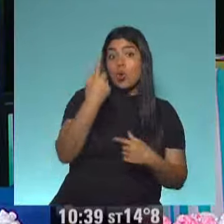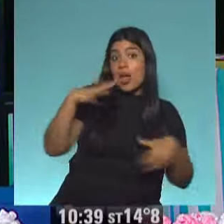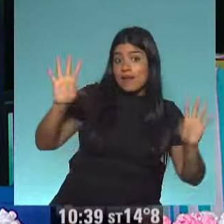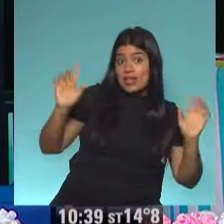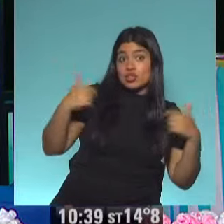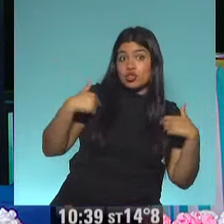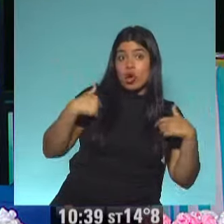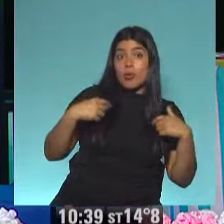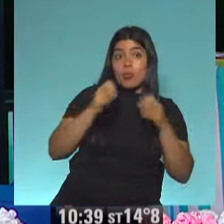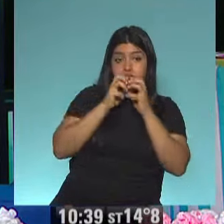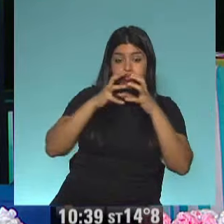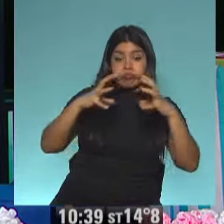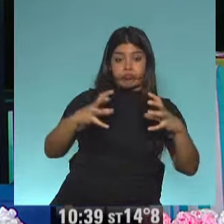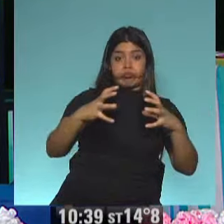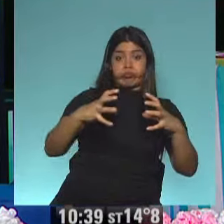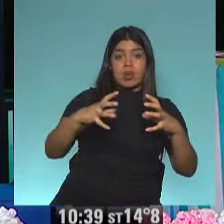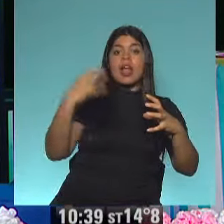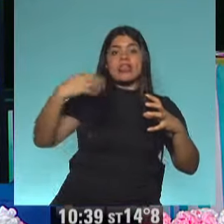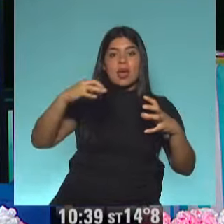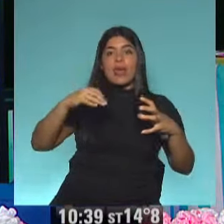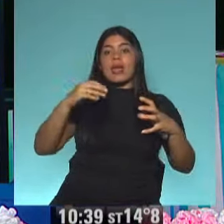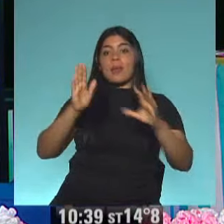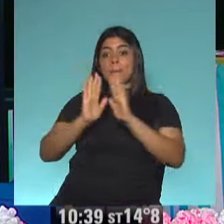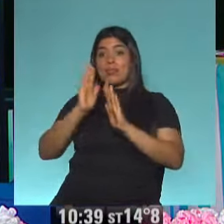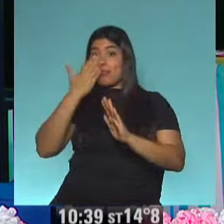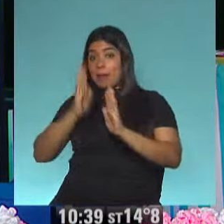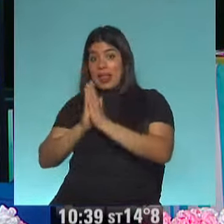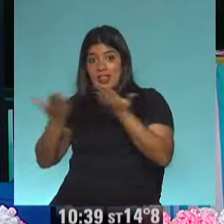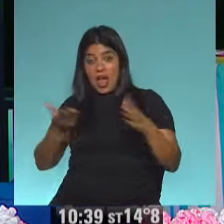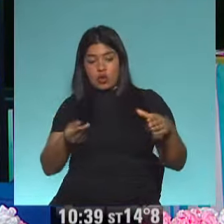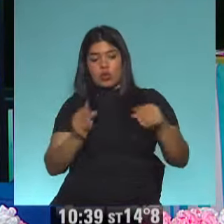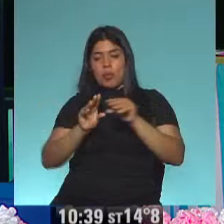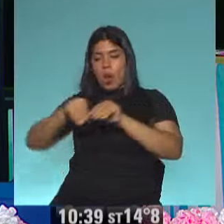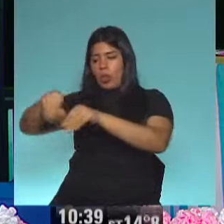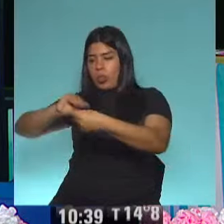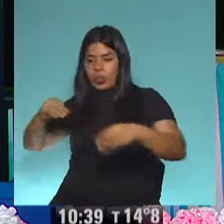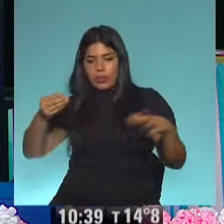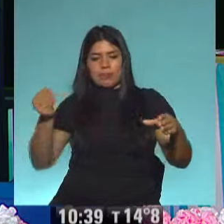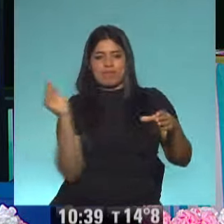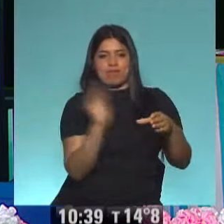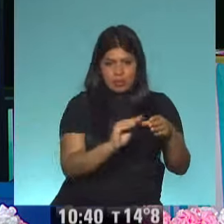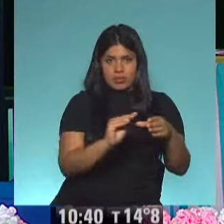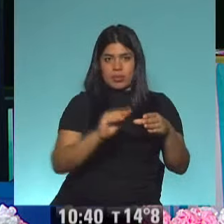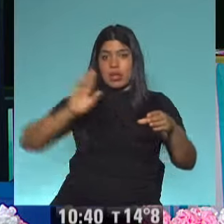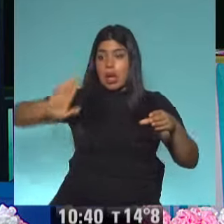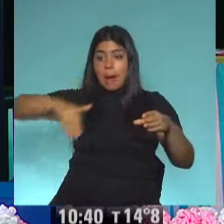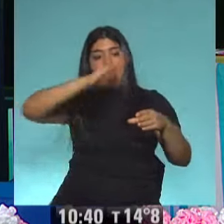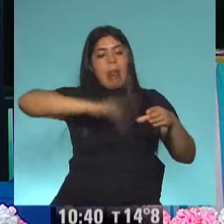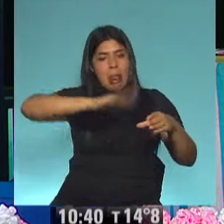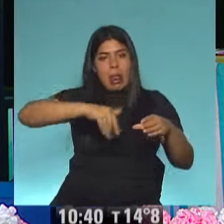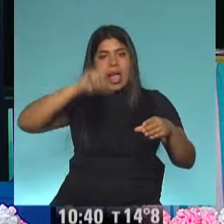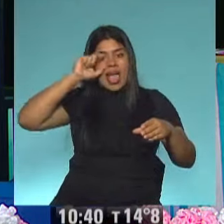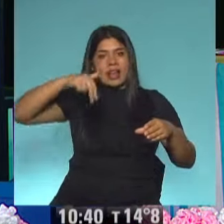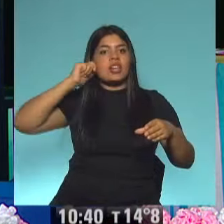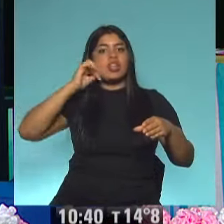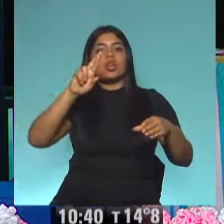un globo. Sí. Pones arriba diario con plasticola. Con muchas capas, o con engrudo. Después se seca, reventás el globo y te queda el